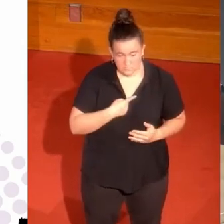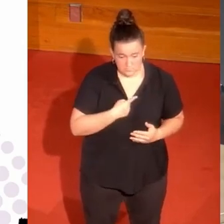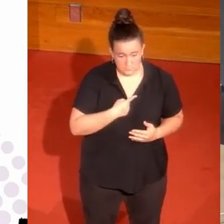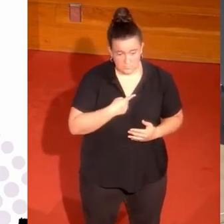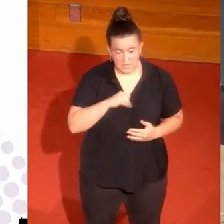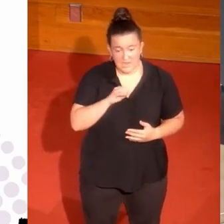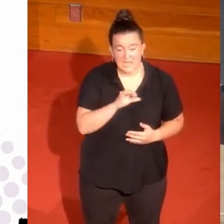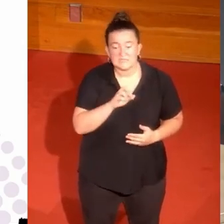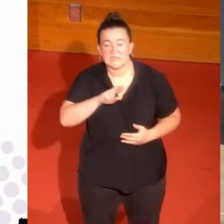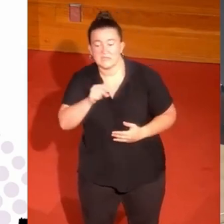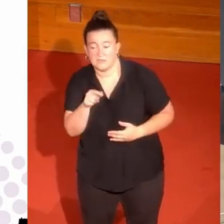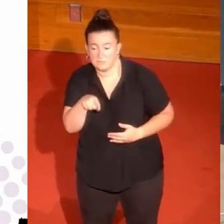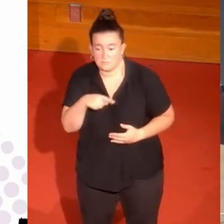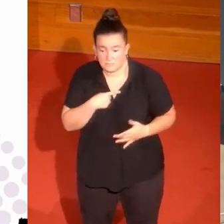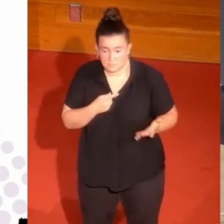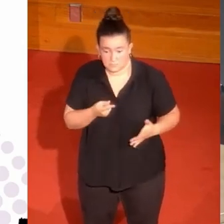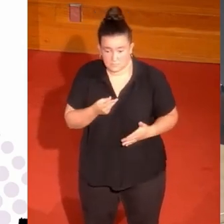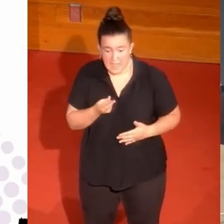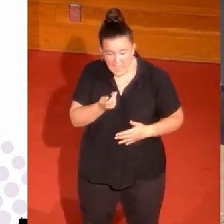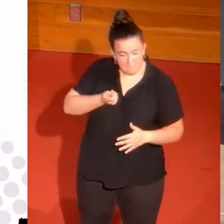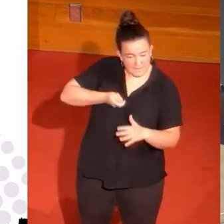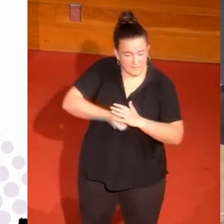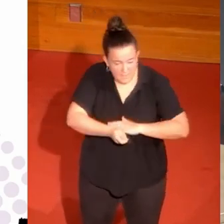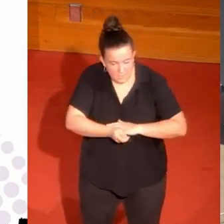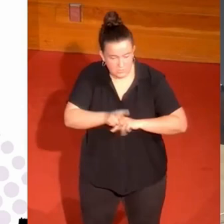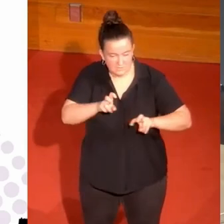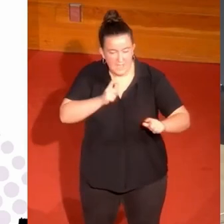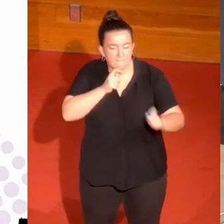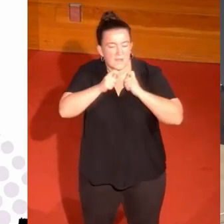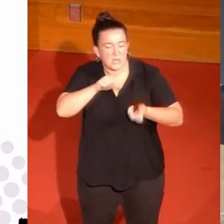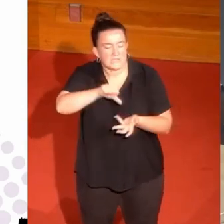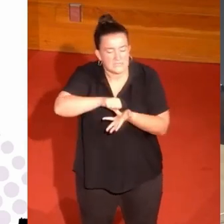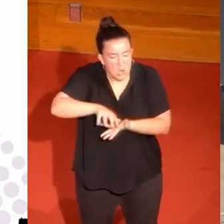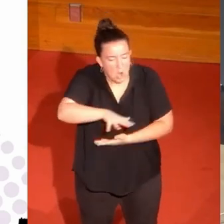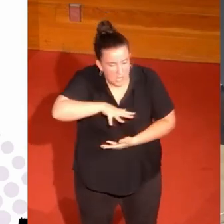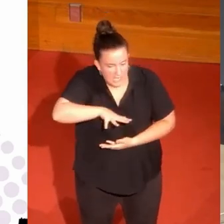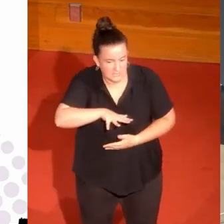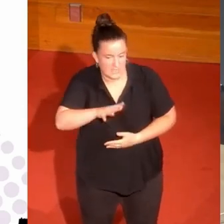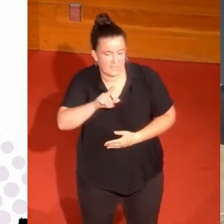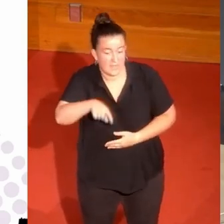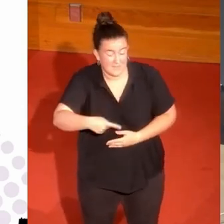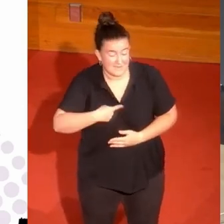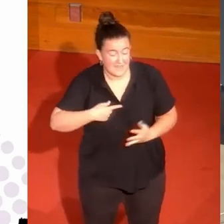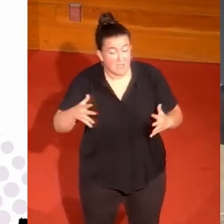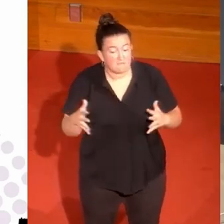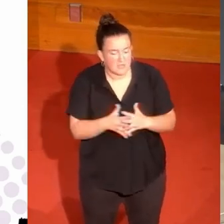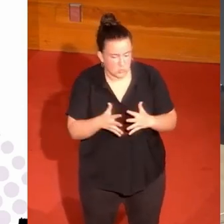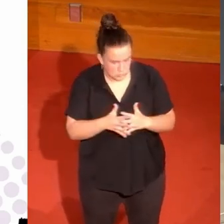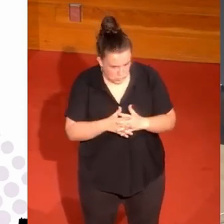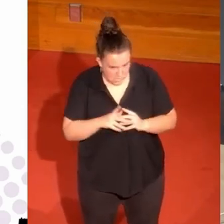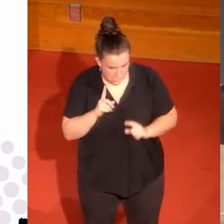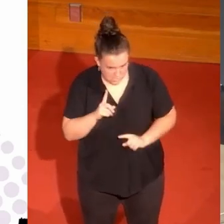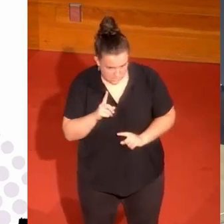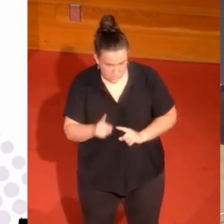ha invertido mucho en periodistas locales y también en la infraestructura eh que eso cuesta mucho dinero